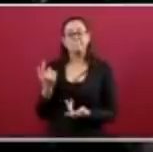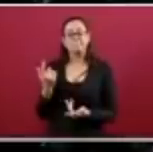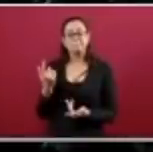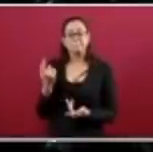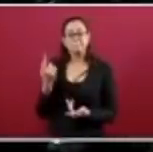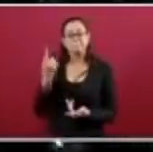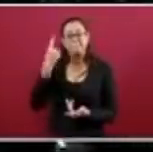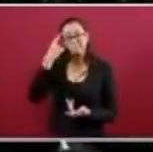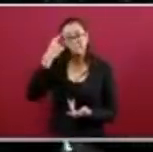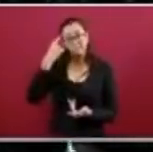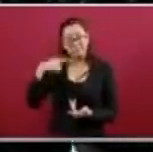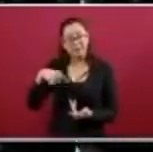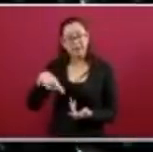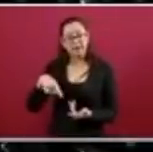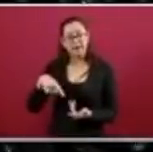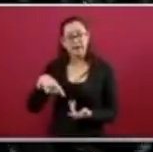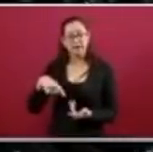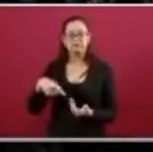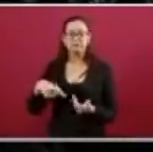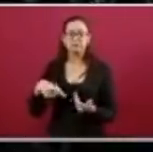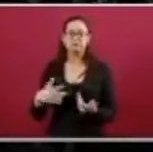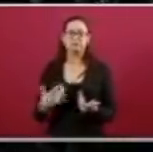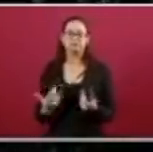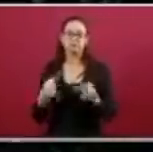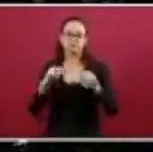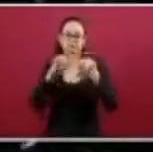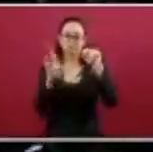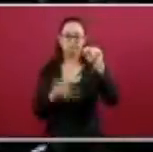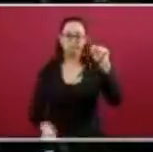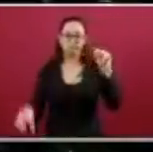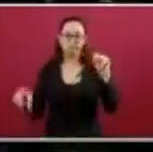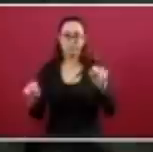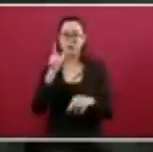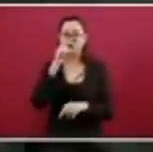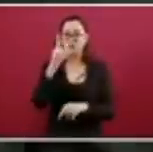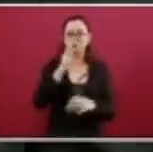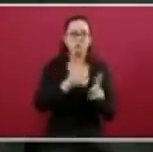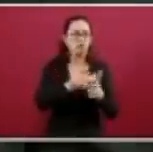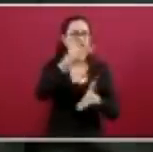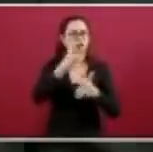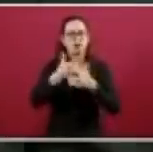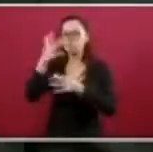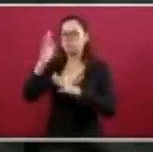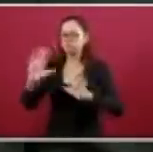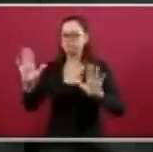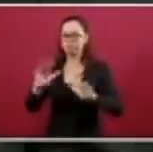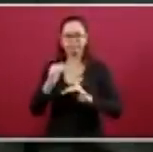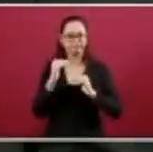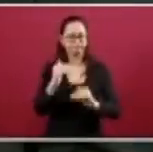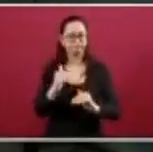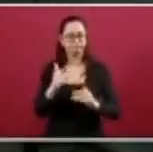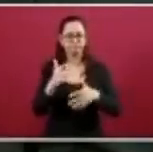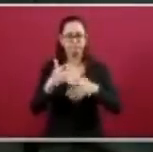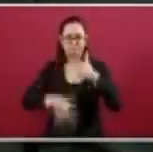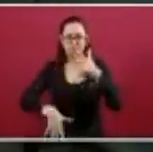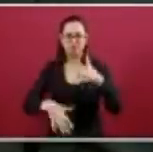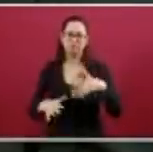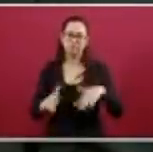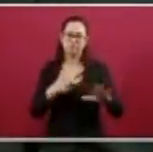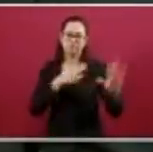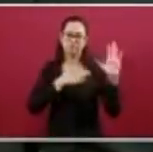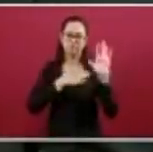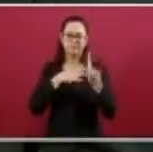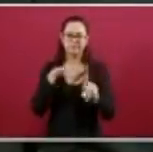cumplir el compromiso de que no aumente el precio de la energía eléctrica en